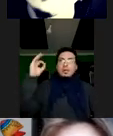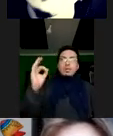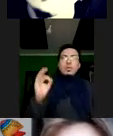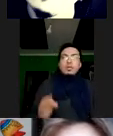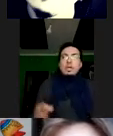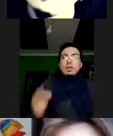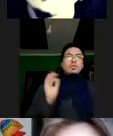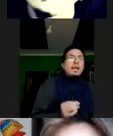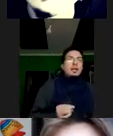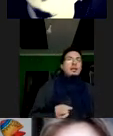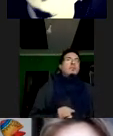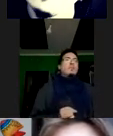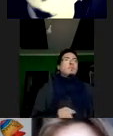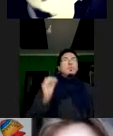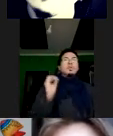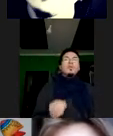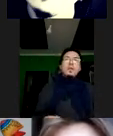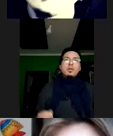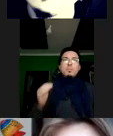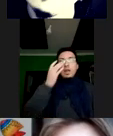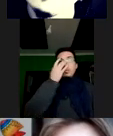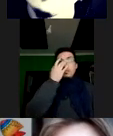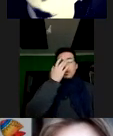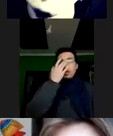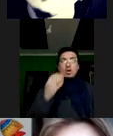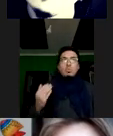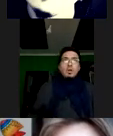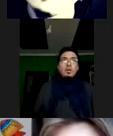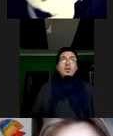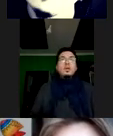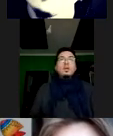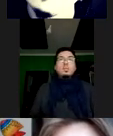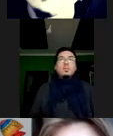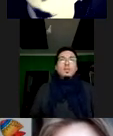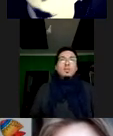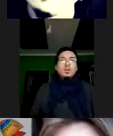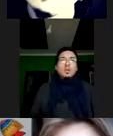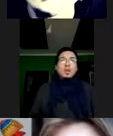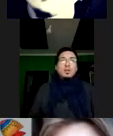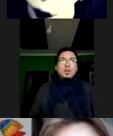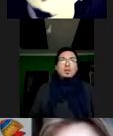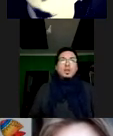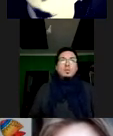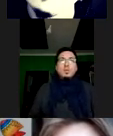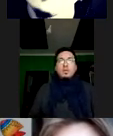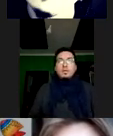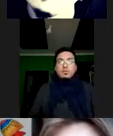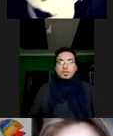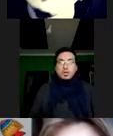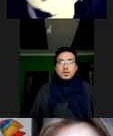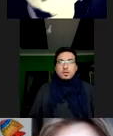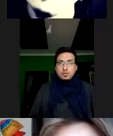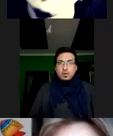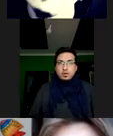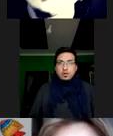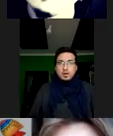es un plano de corte como tal, así como ustedes lo verían en un plano. Como ven, estamos viendo el interior, estamos viendo desde las